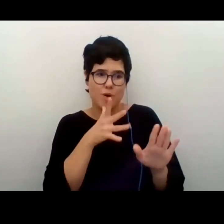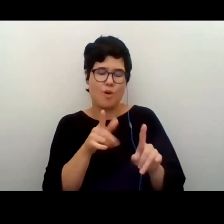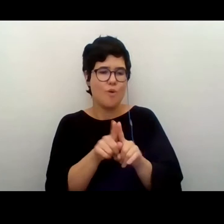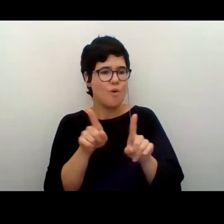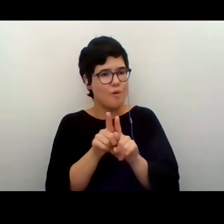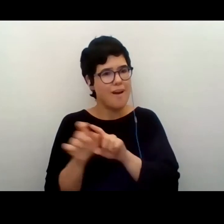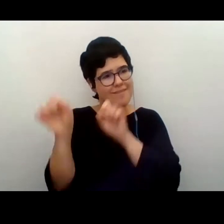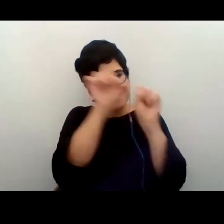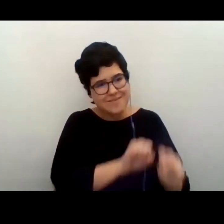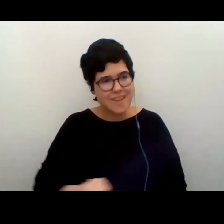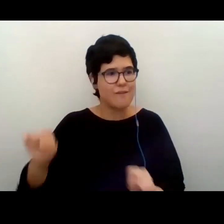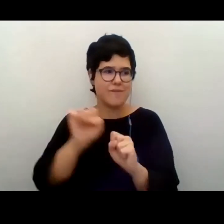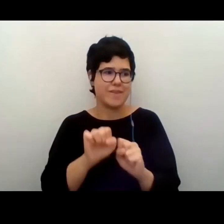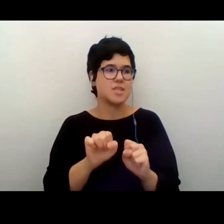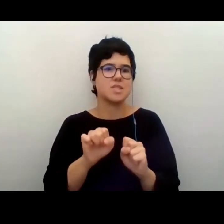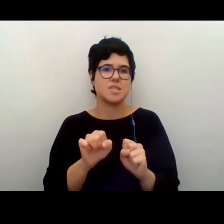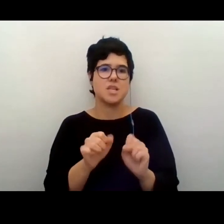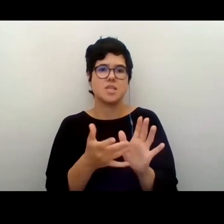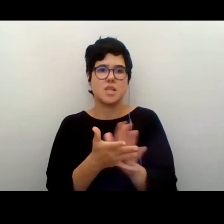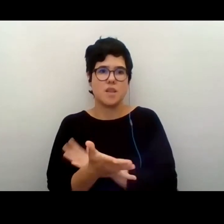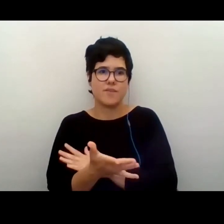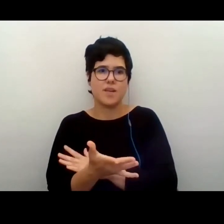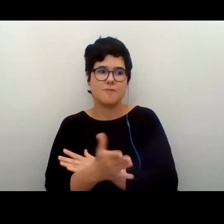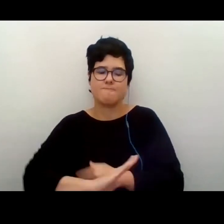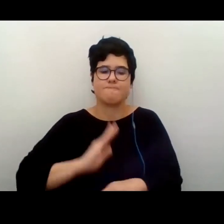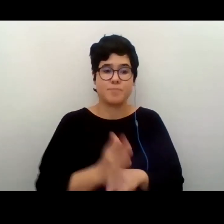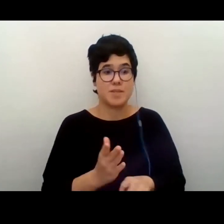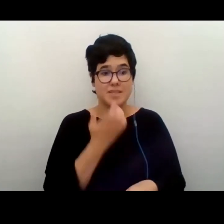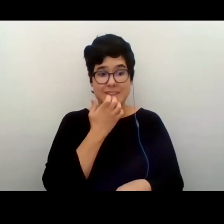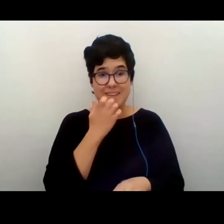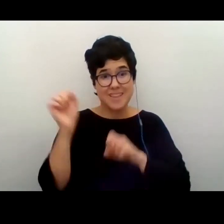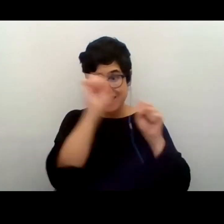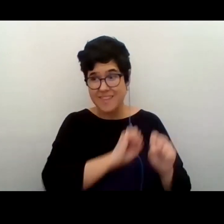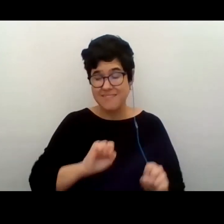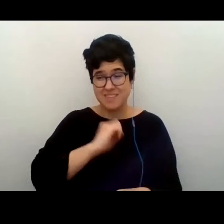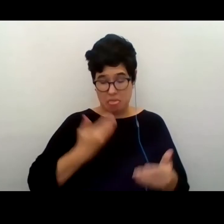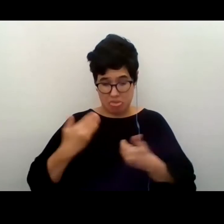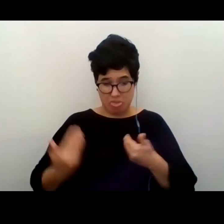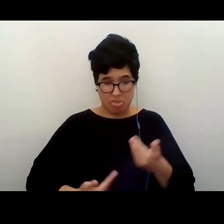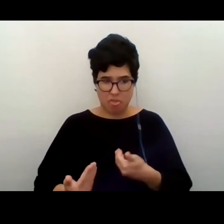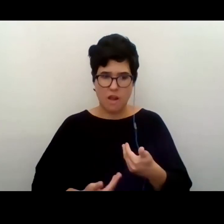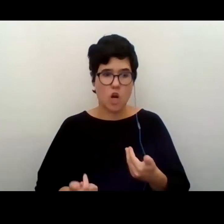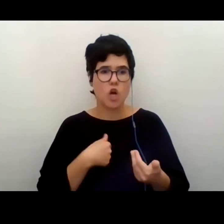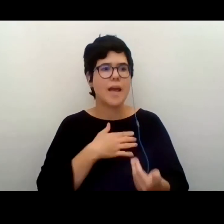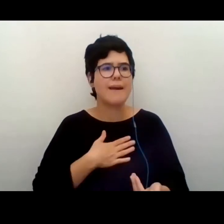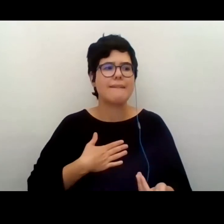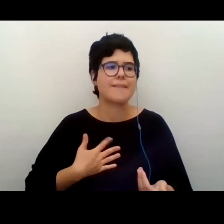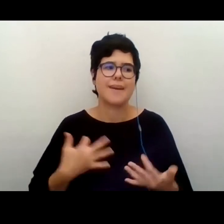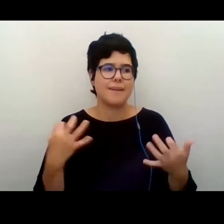en una enfermedad en la que nuestras defensas van a su bola y te atacan a ti mismo, te interesa que esas defensas estén lo